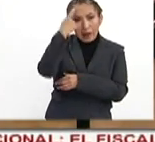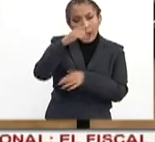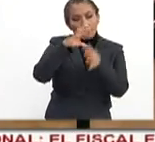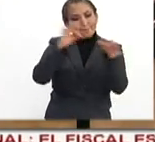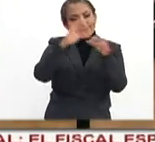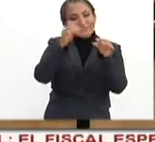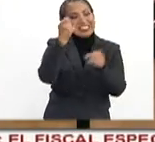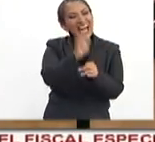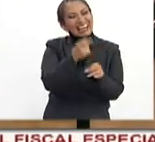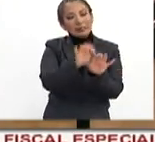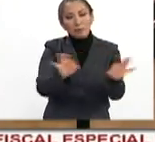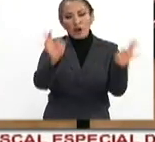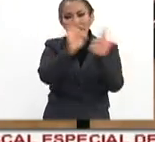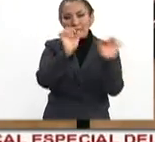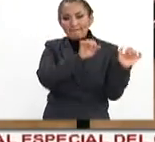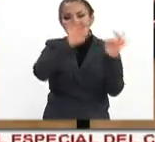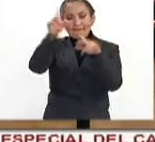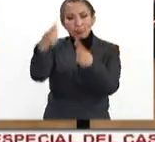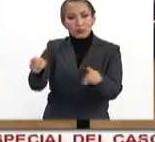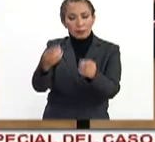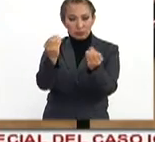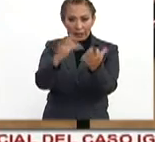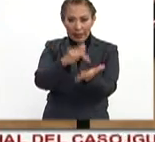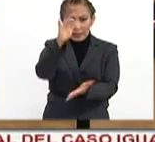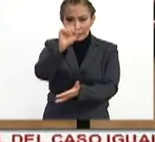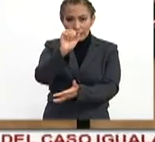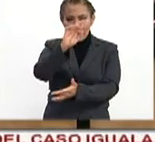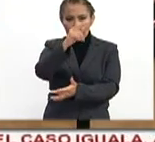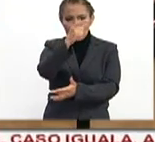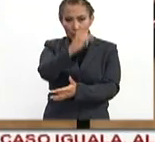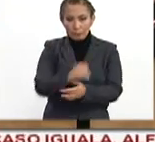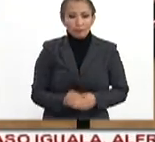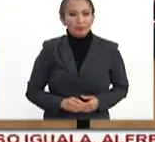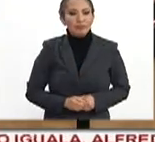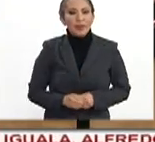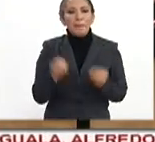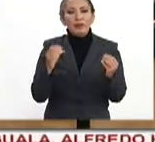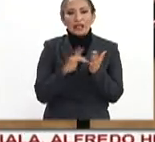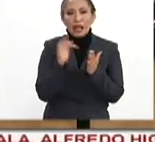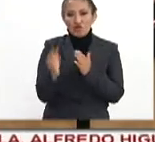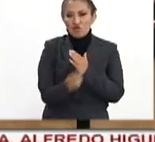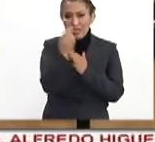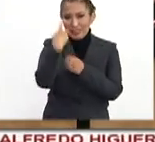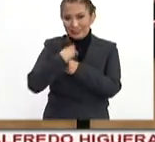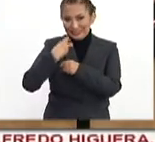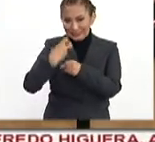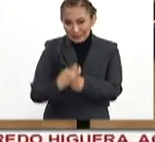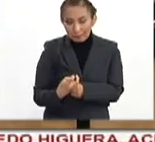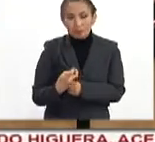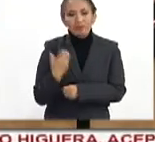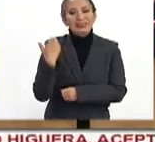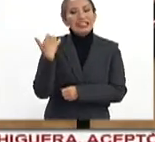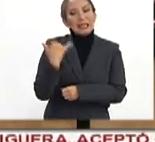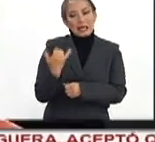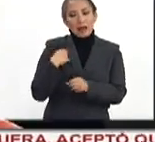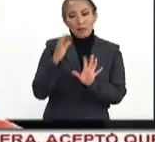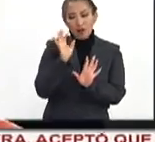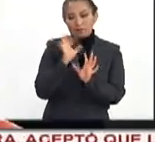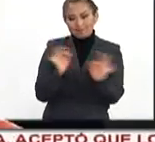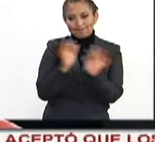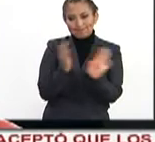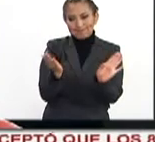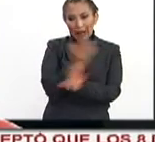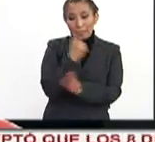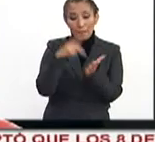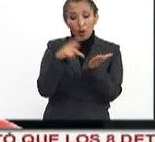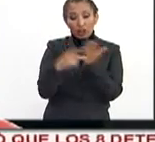para platicarnos de este importante evento musical. Muchas gracias, Sergio. Pues no, muchas gracias a ustedes por la invitación y pues como te contaba,